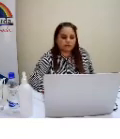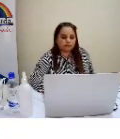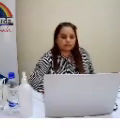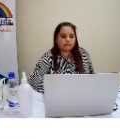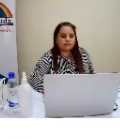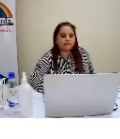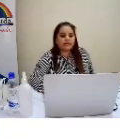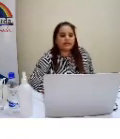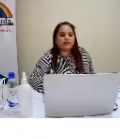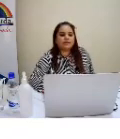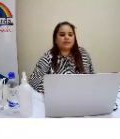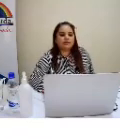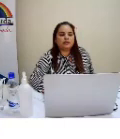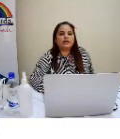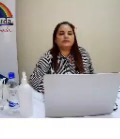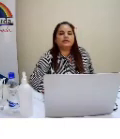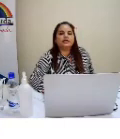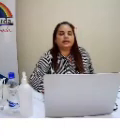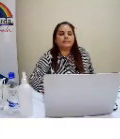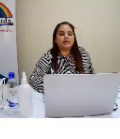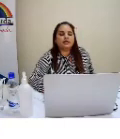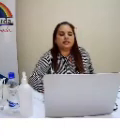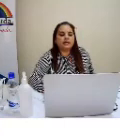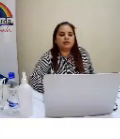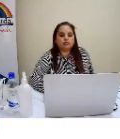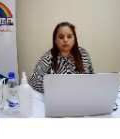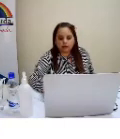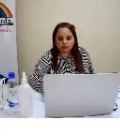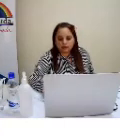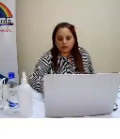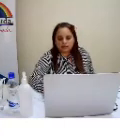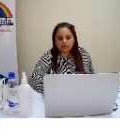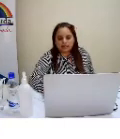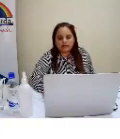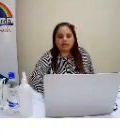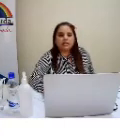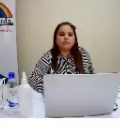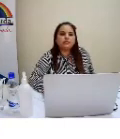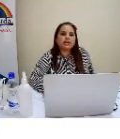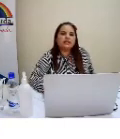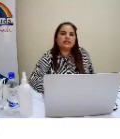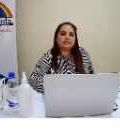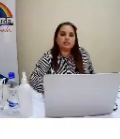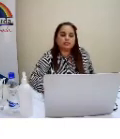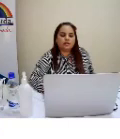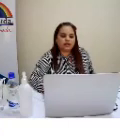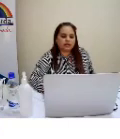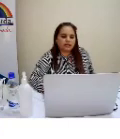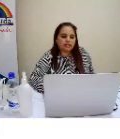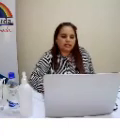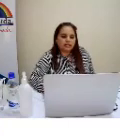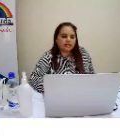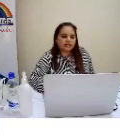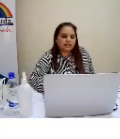enfermedad. La epidemiología, el 10 de octubre se celebra el Día Mundial de la Salud